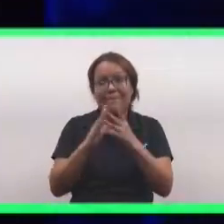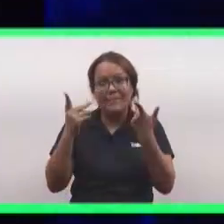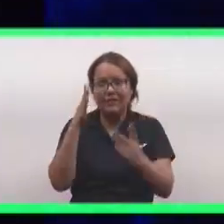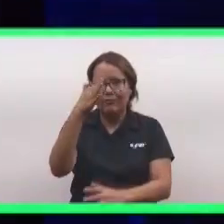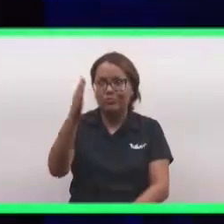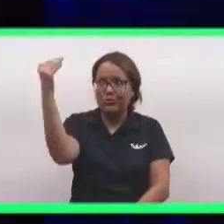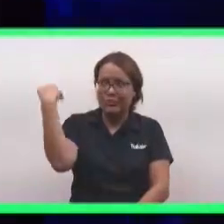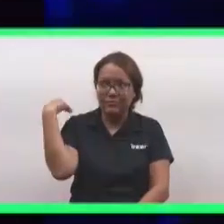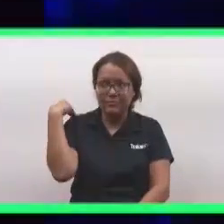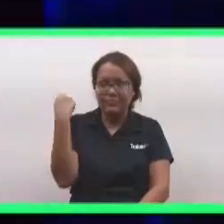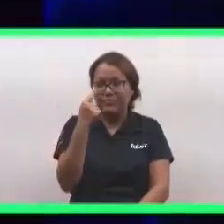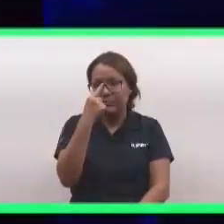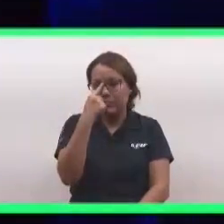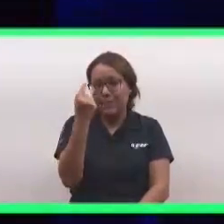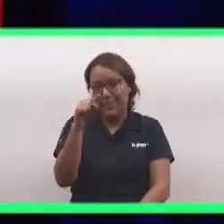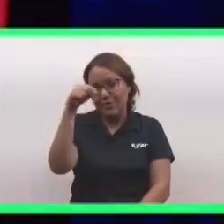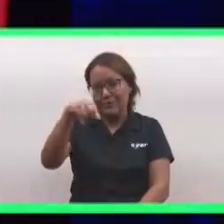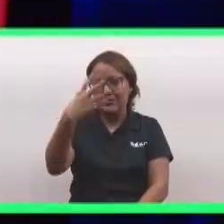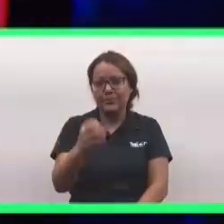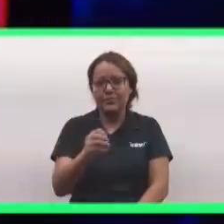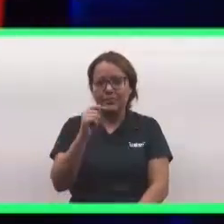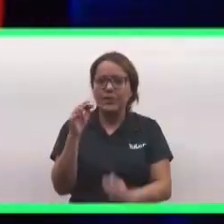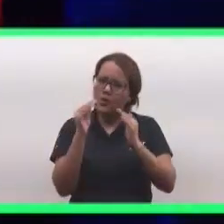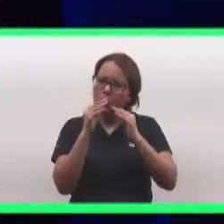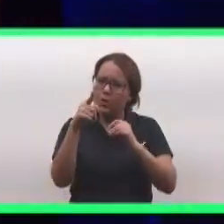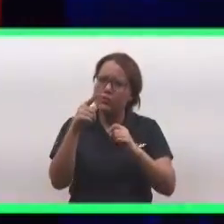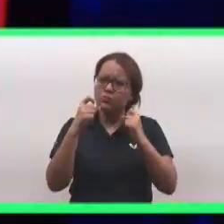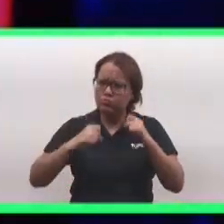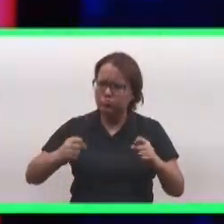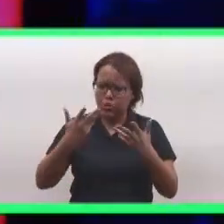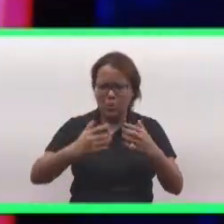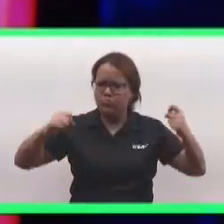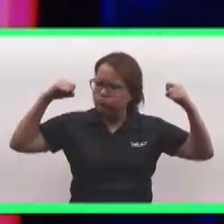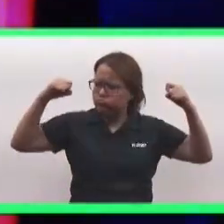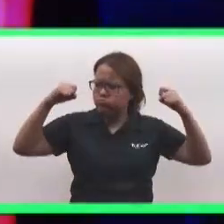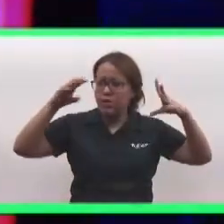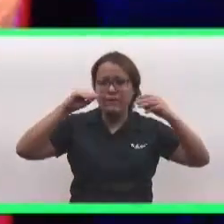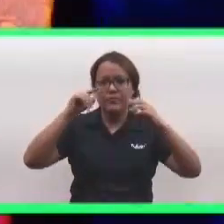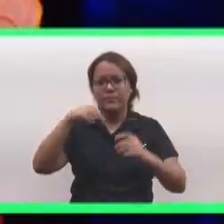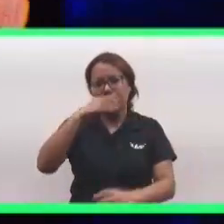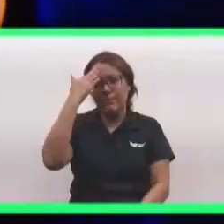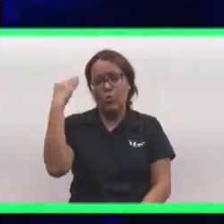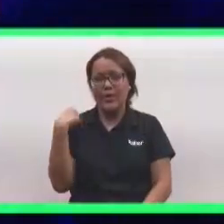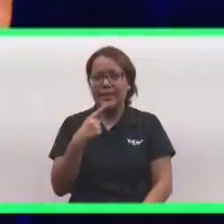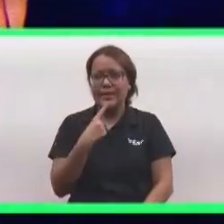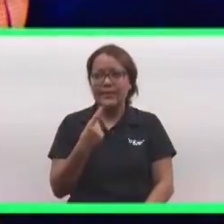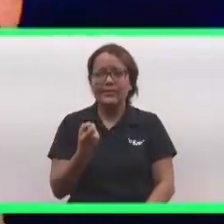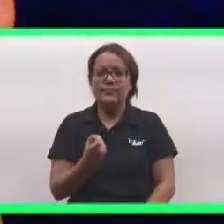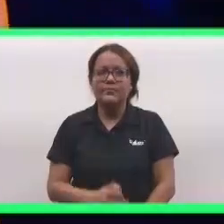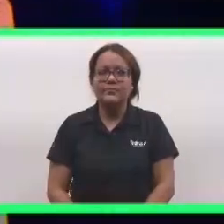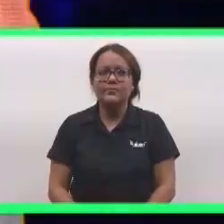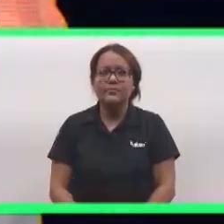Pero tienes el día de hoy que hablar también con tus fortalezas, hombre. ¿Hay mujeres en la casa del Señor?